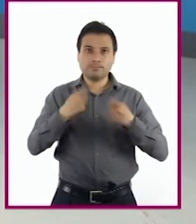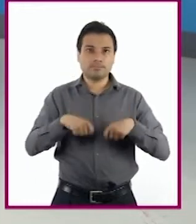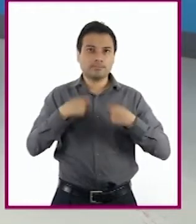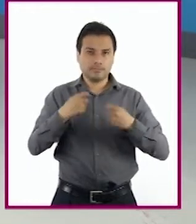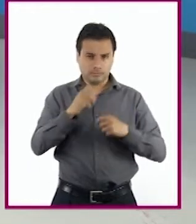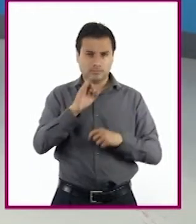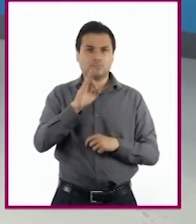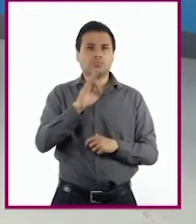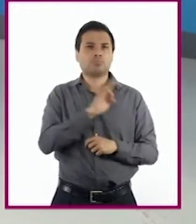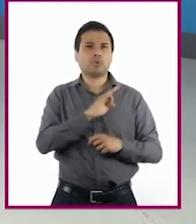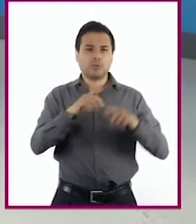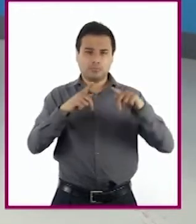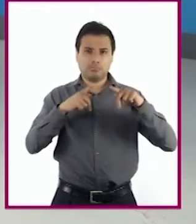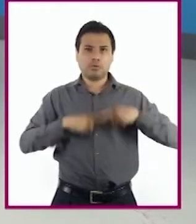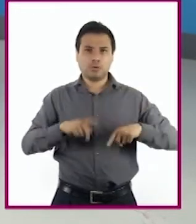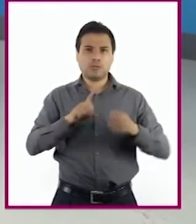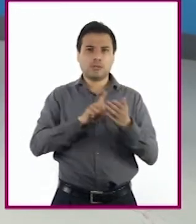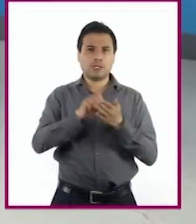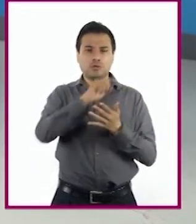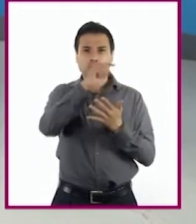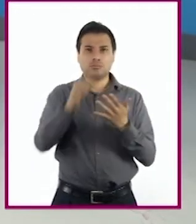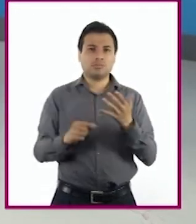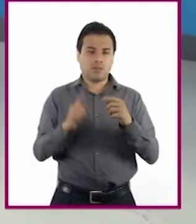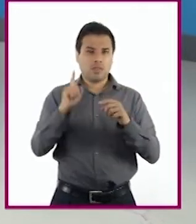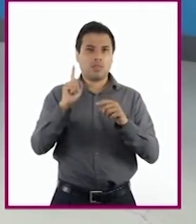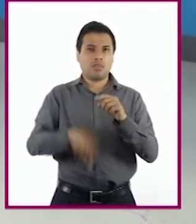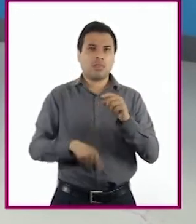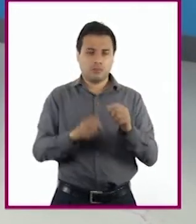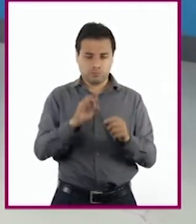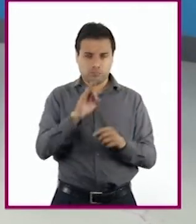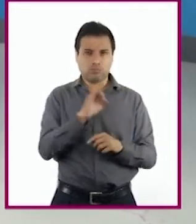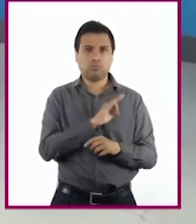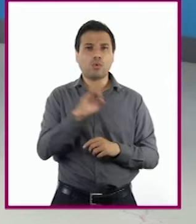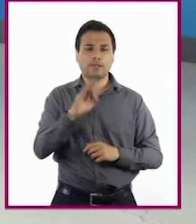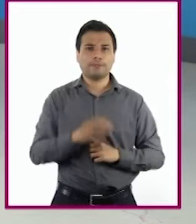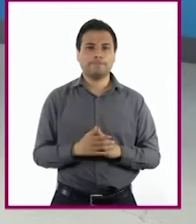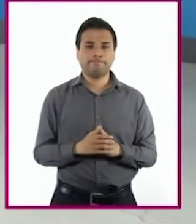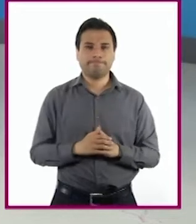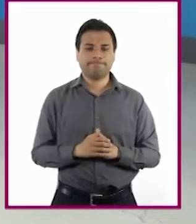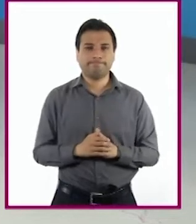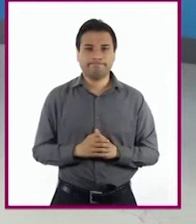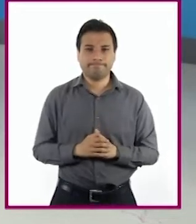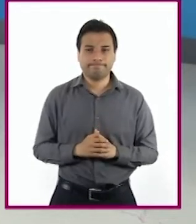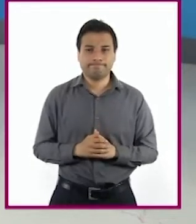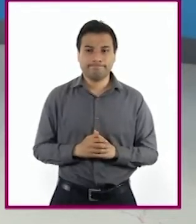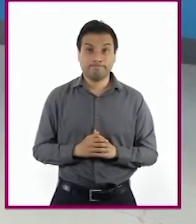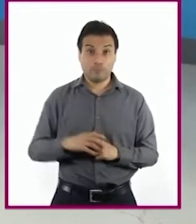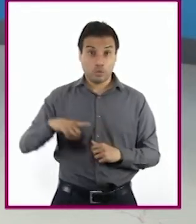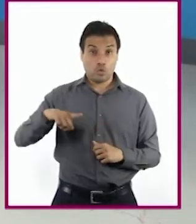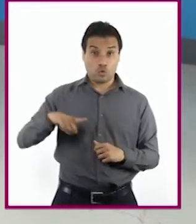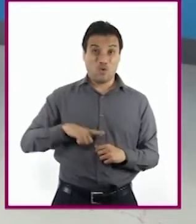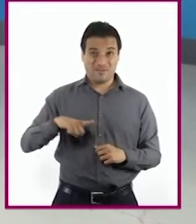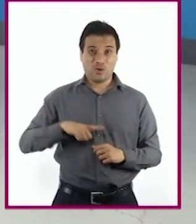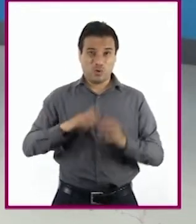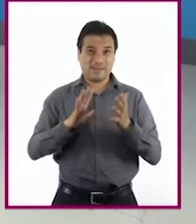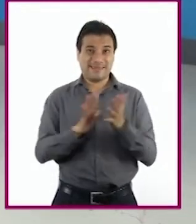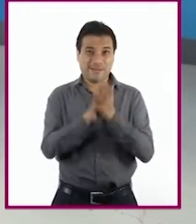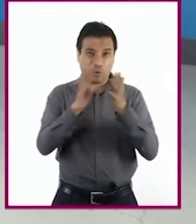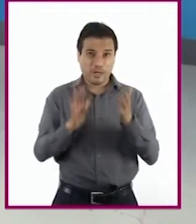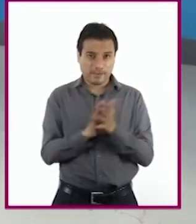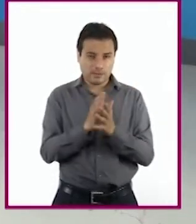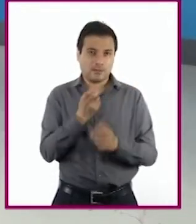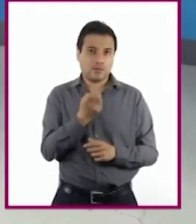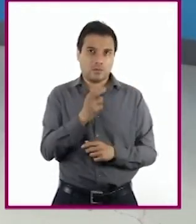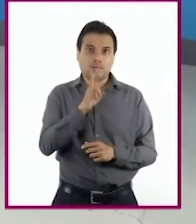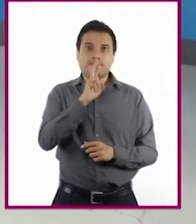los derechos de las personas con tal de lograr sus objetivos. Así que los gobiernos democráticos son una